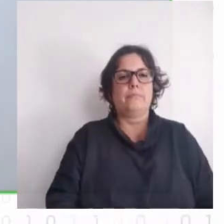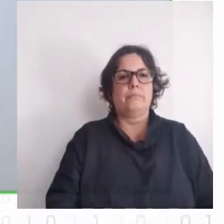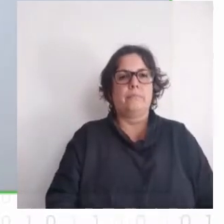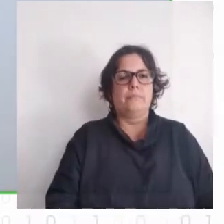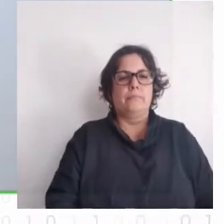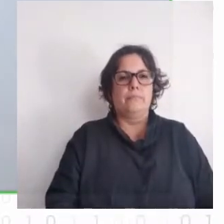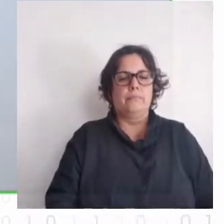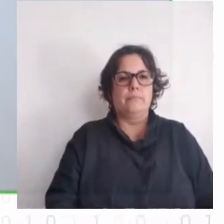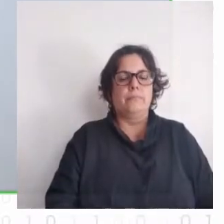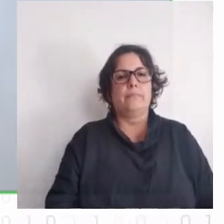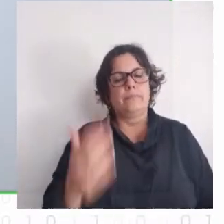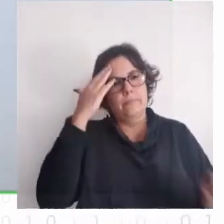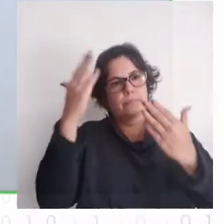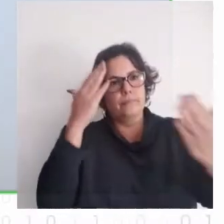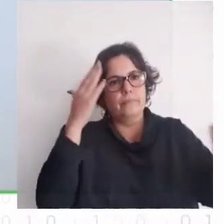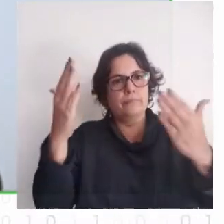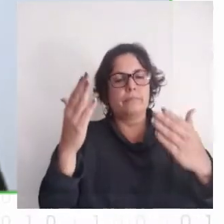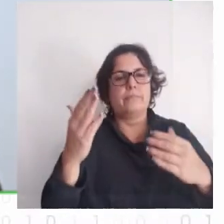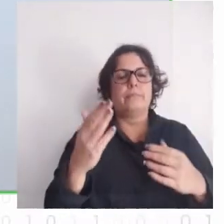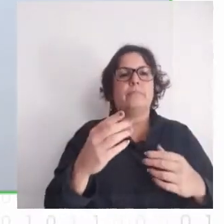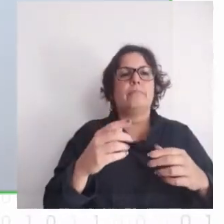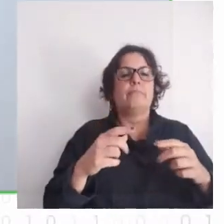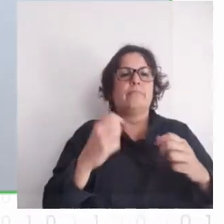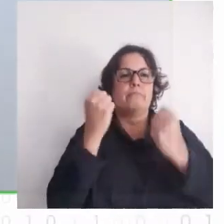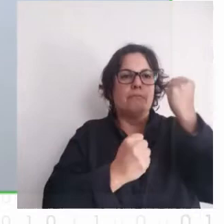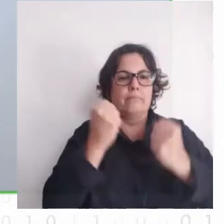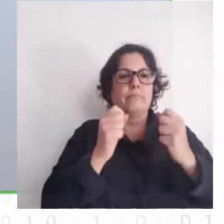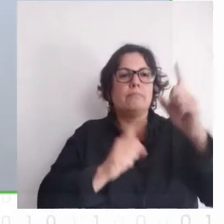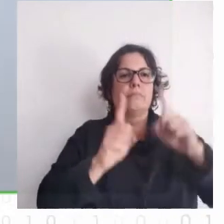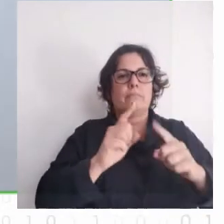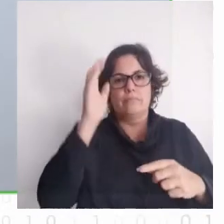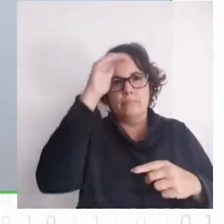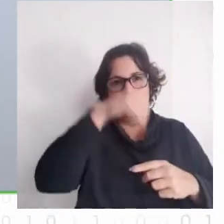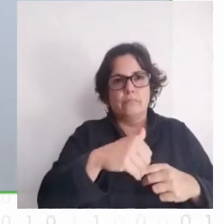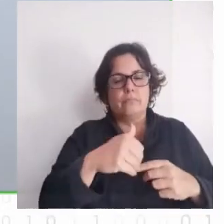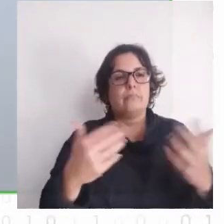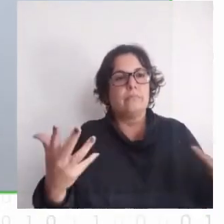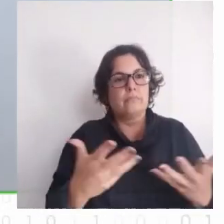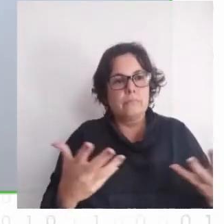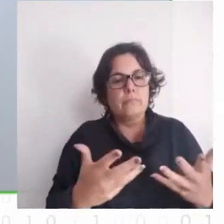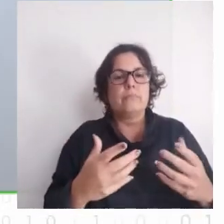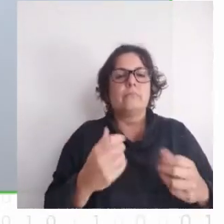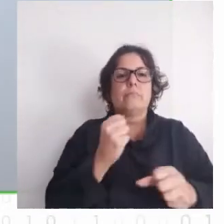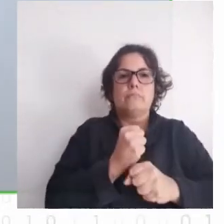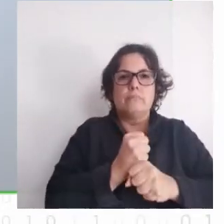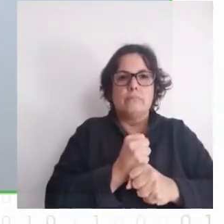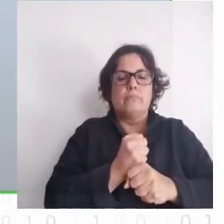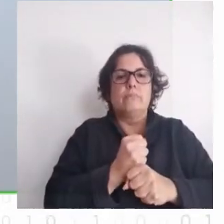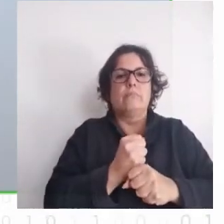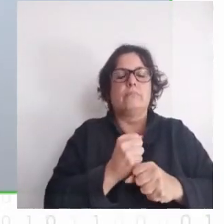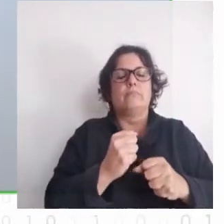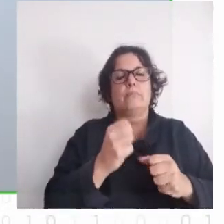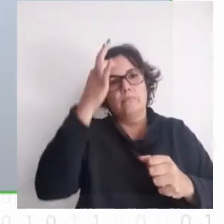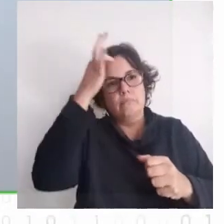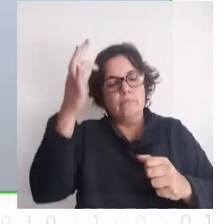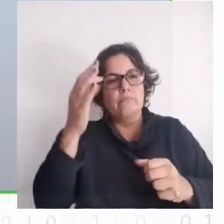Hola, soy Inés Iñárritu, licenciada en Economía por la Universidad de la República y actualmente me desempeño como Data Scientist en AstraZeneca,